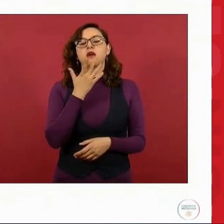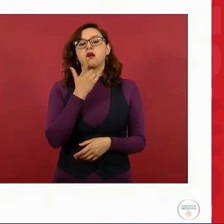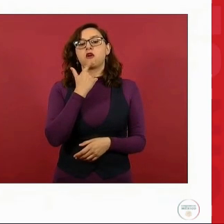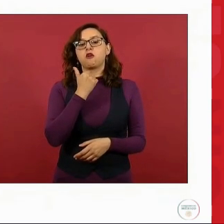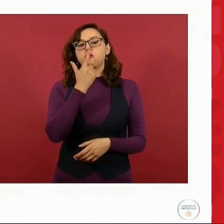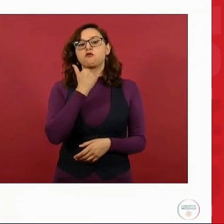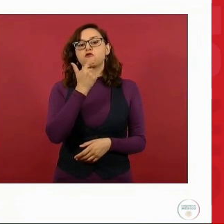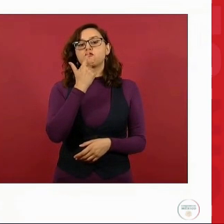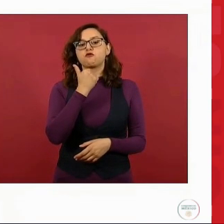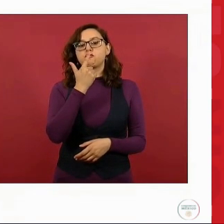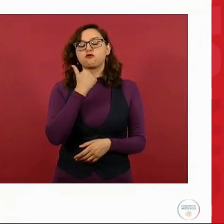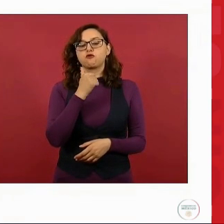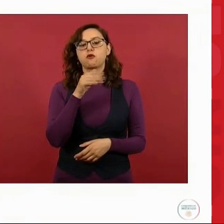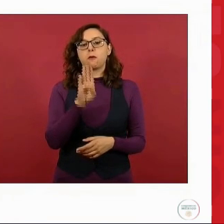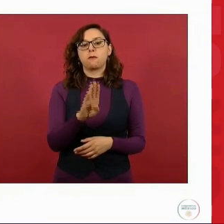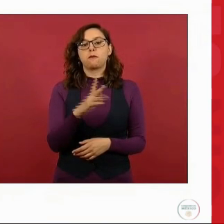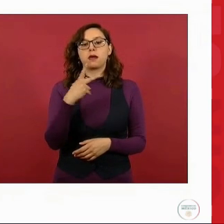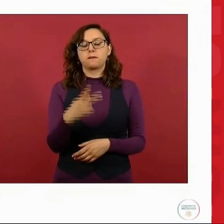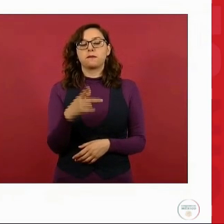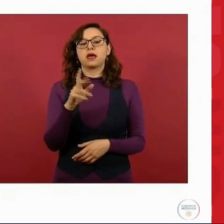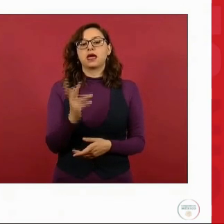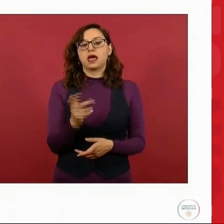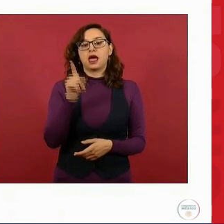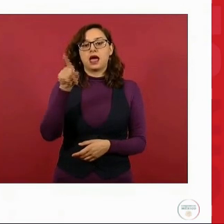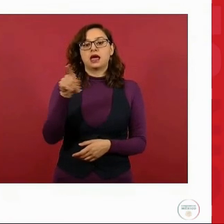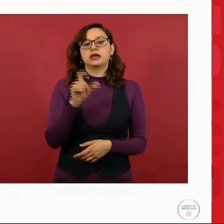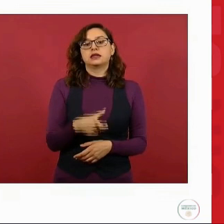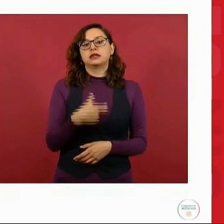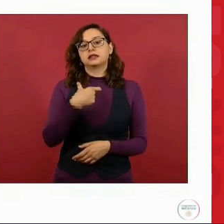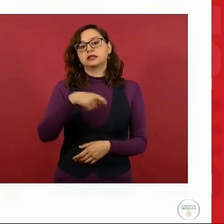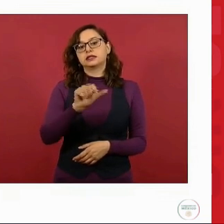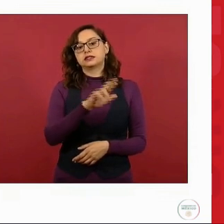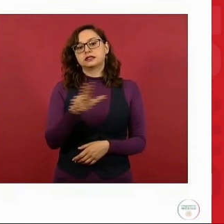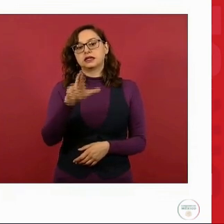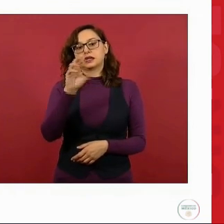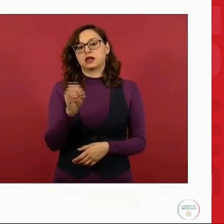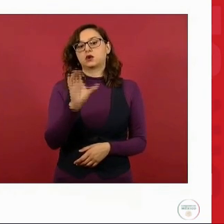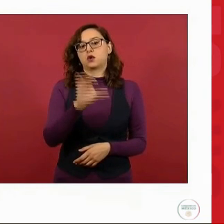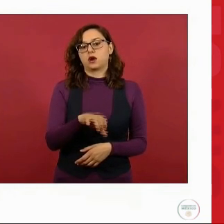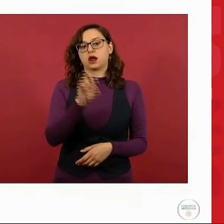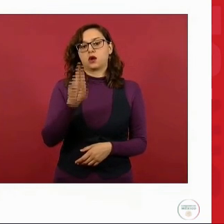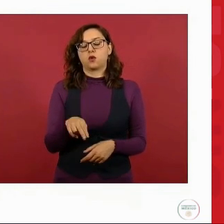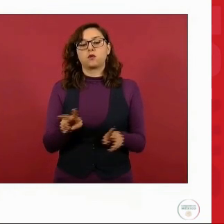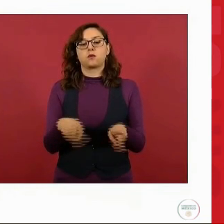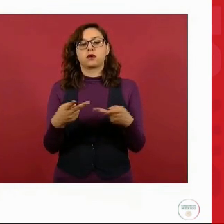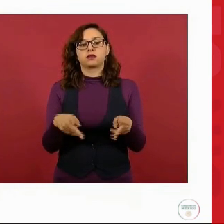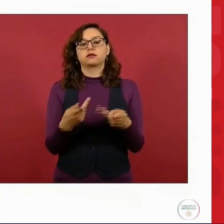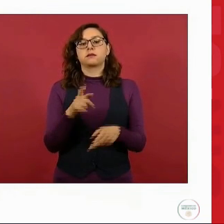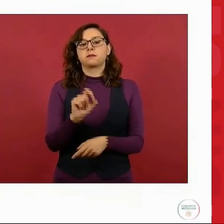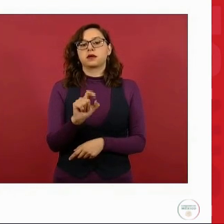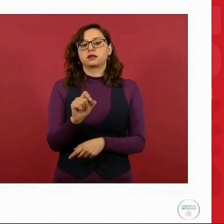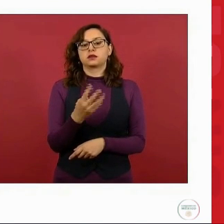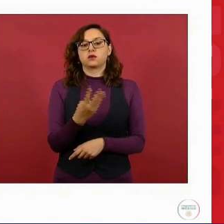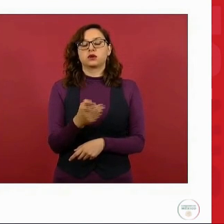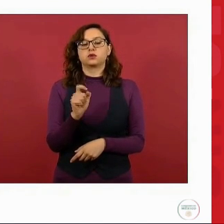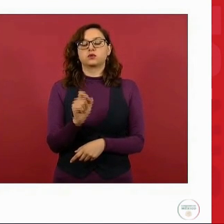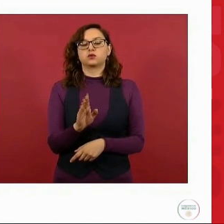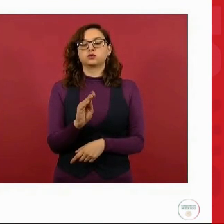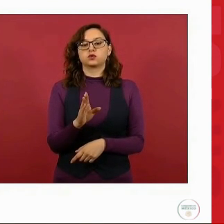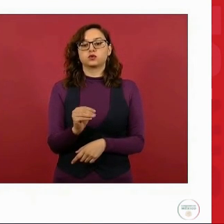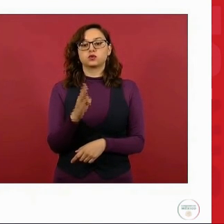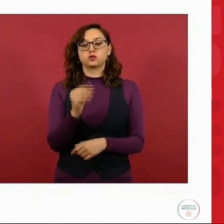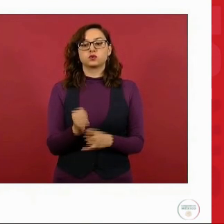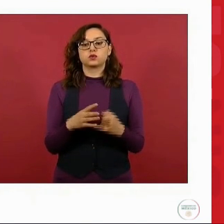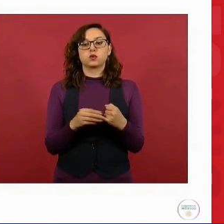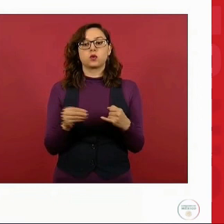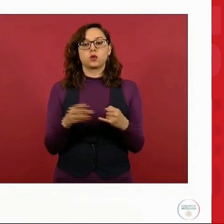franquicia, ahora en Cancún, en Benito Juárez, Quintana Roo, tiene un precio al público de 24 pesos con 99 centavos, y